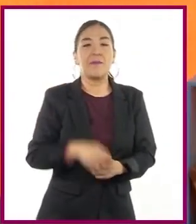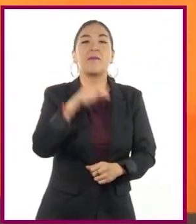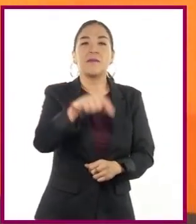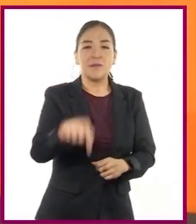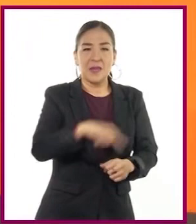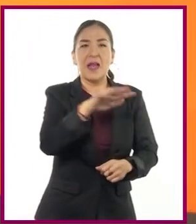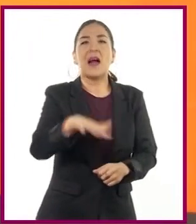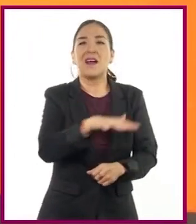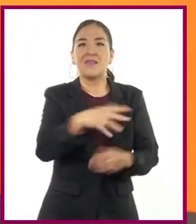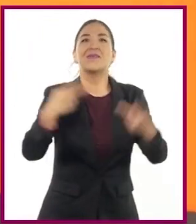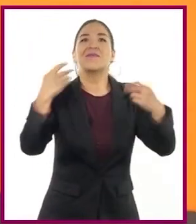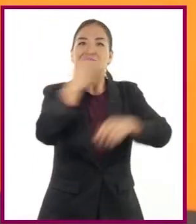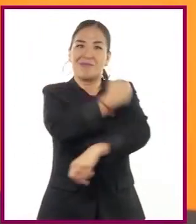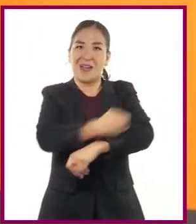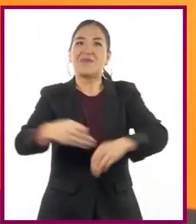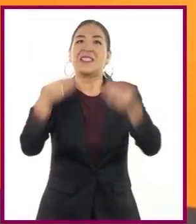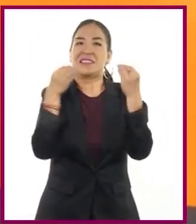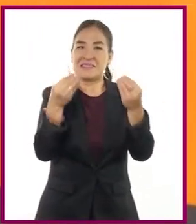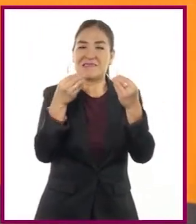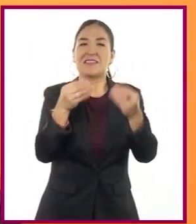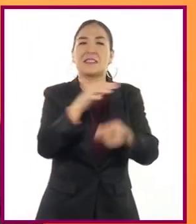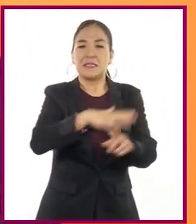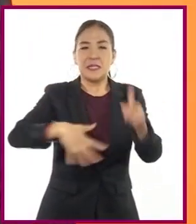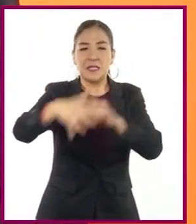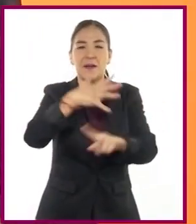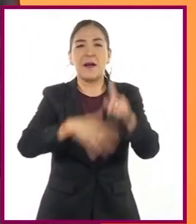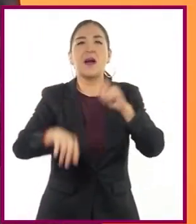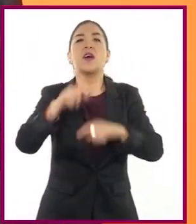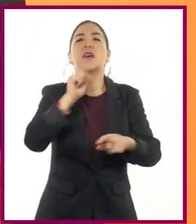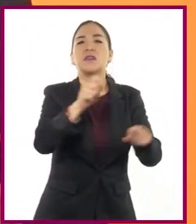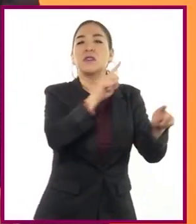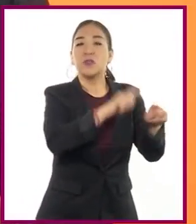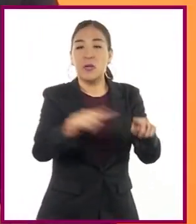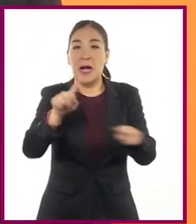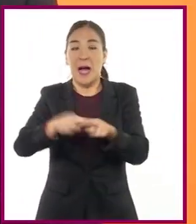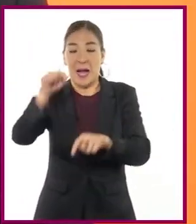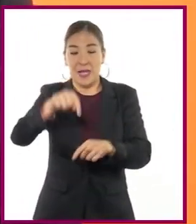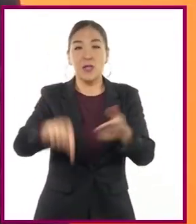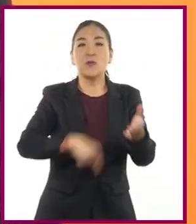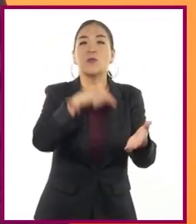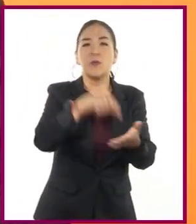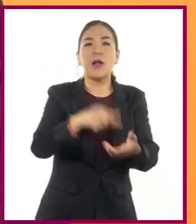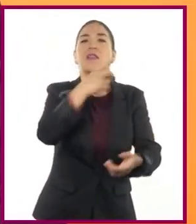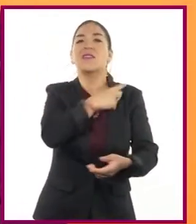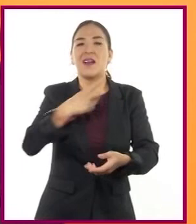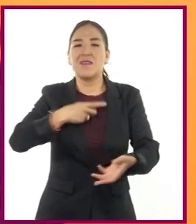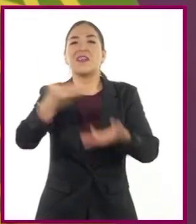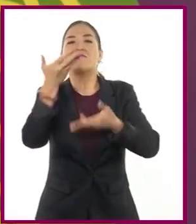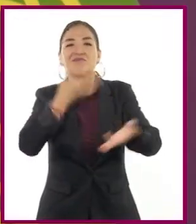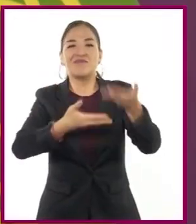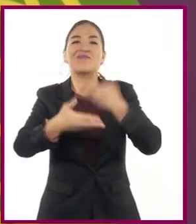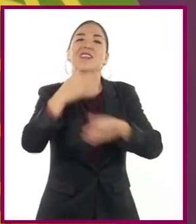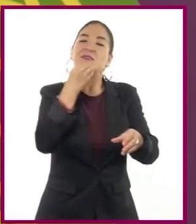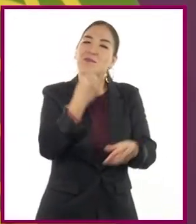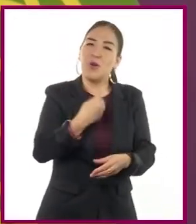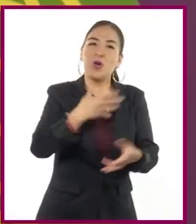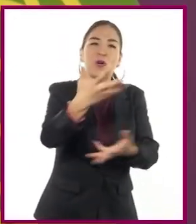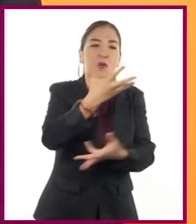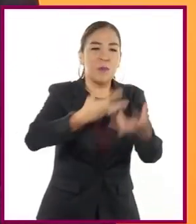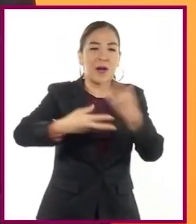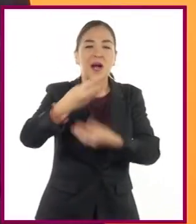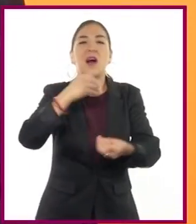conviven familias numerosas. Todos los habitantes de la unidad deben compartir varios recursos, tales